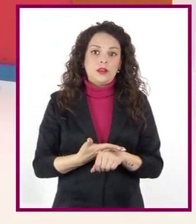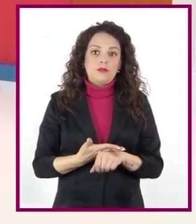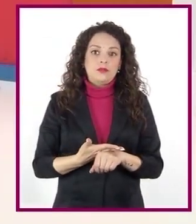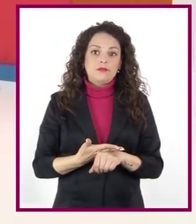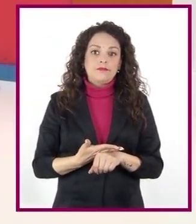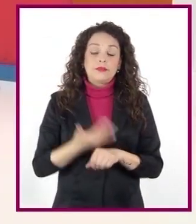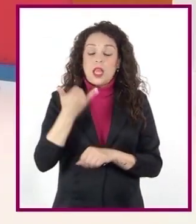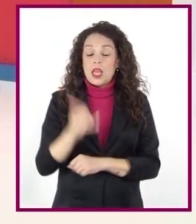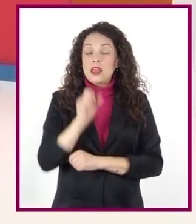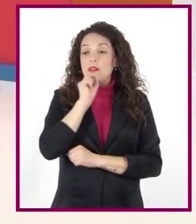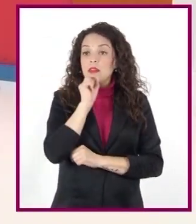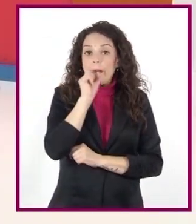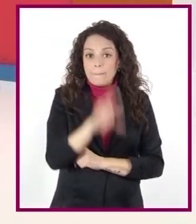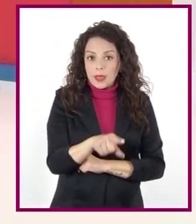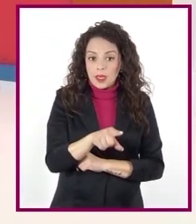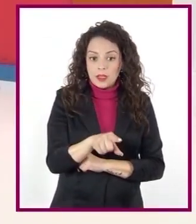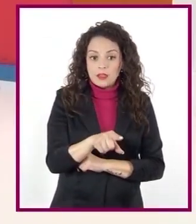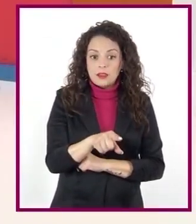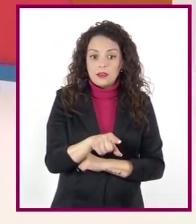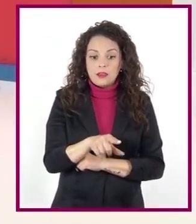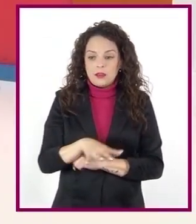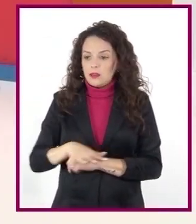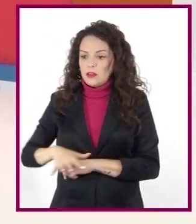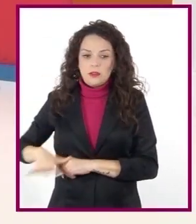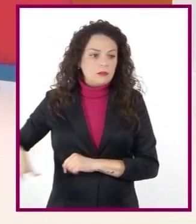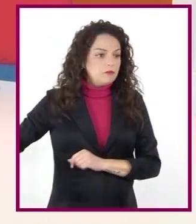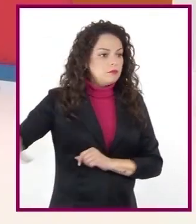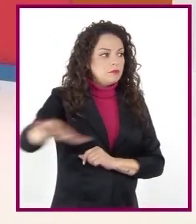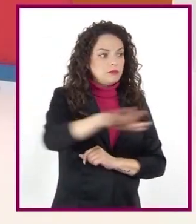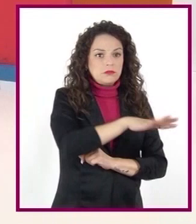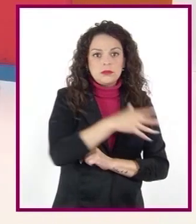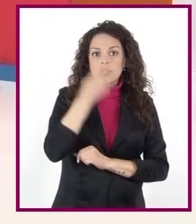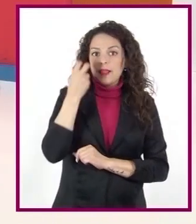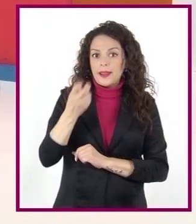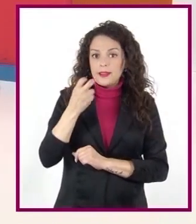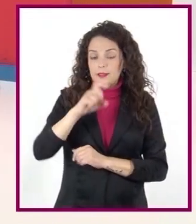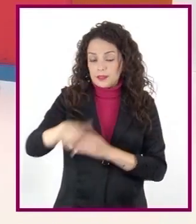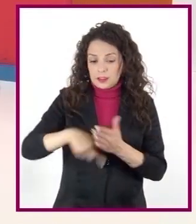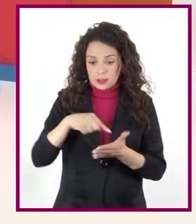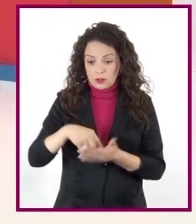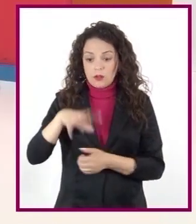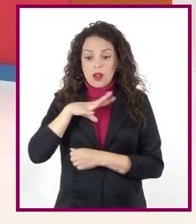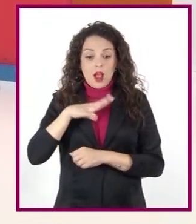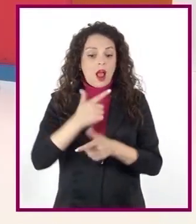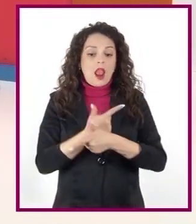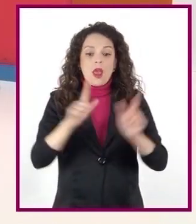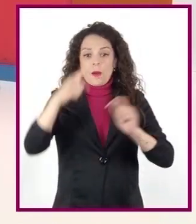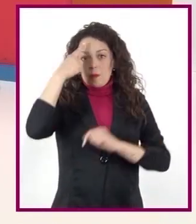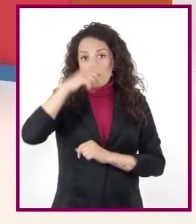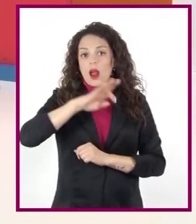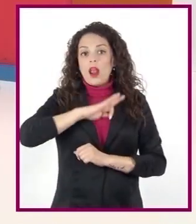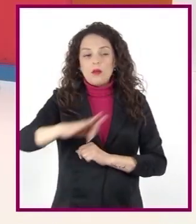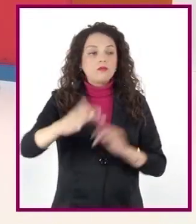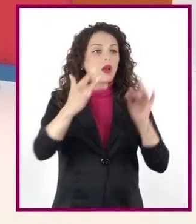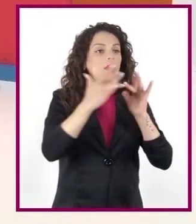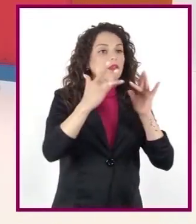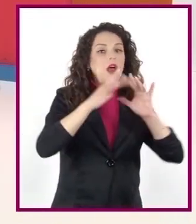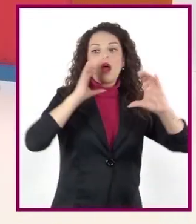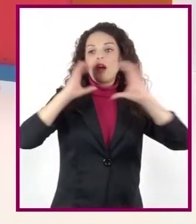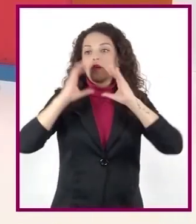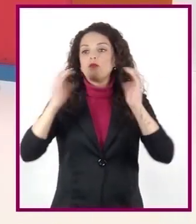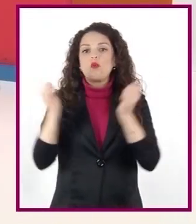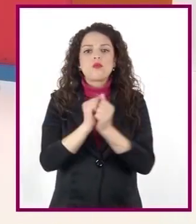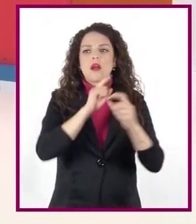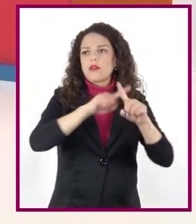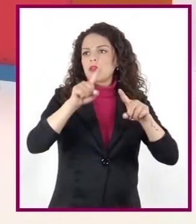También saben que su entorno es un espacio que les da la libertad para interactuar con diversas personas,